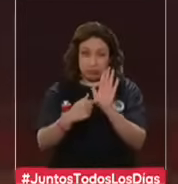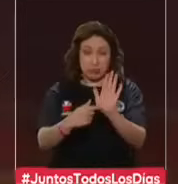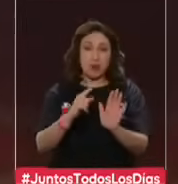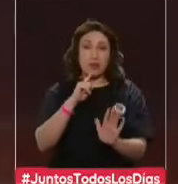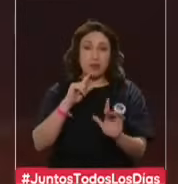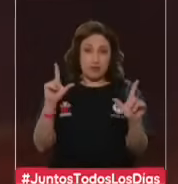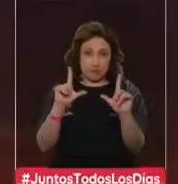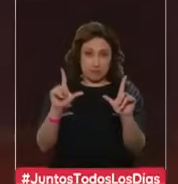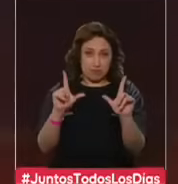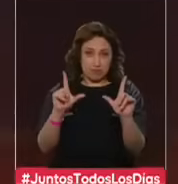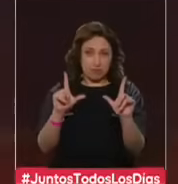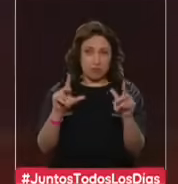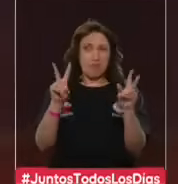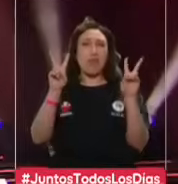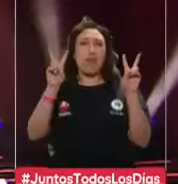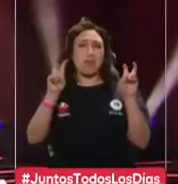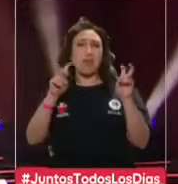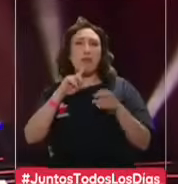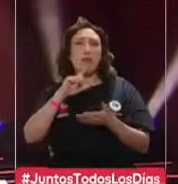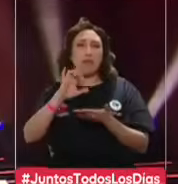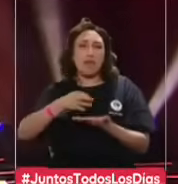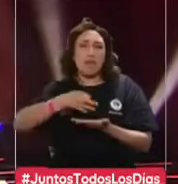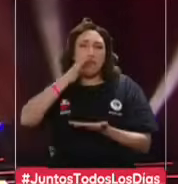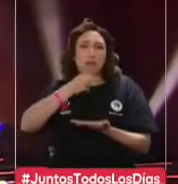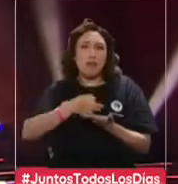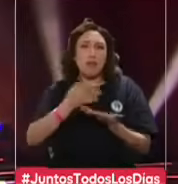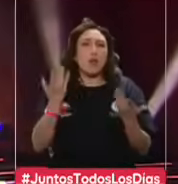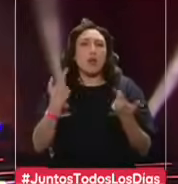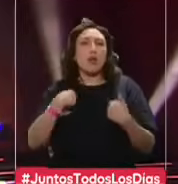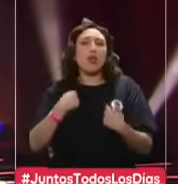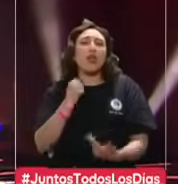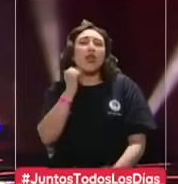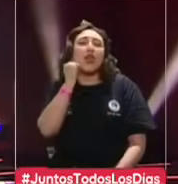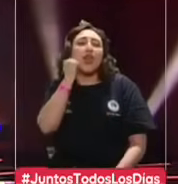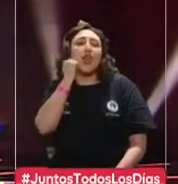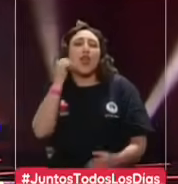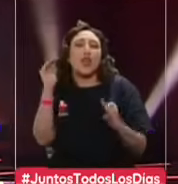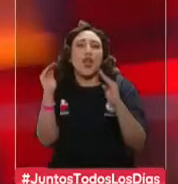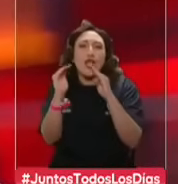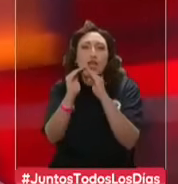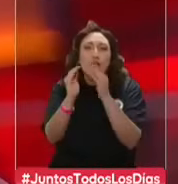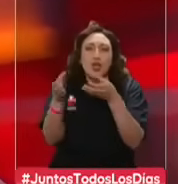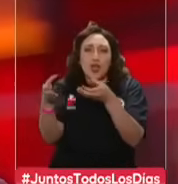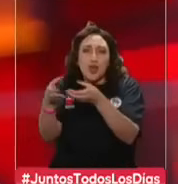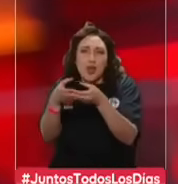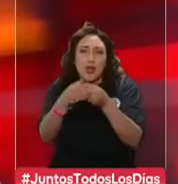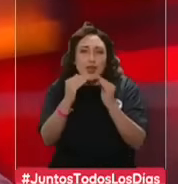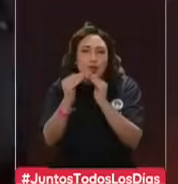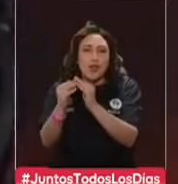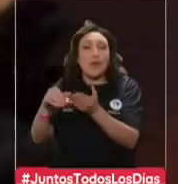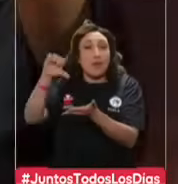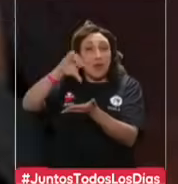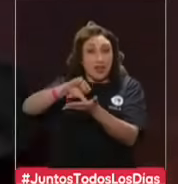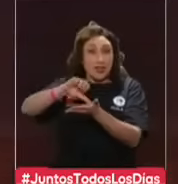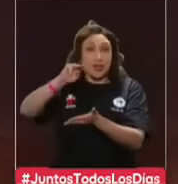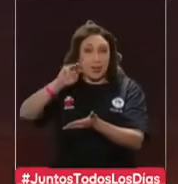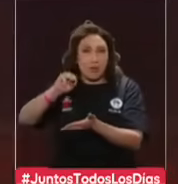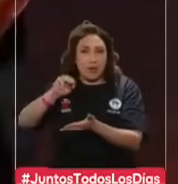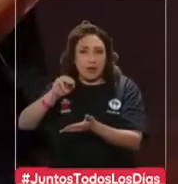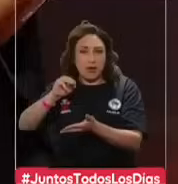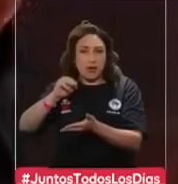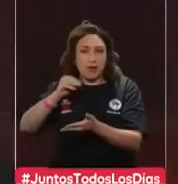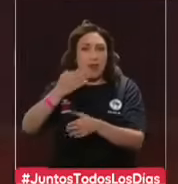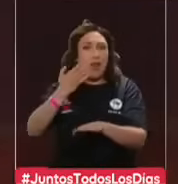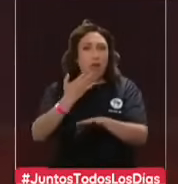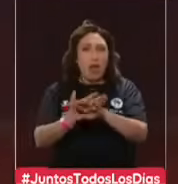de té. O sea, soy como la regalona de las juntas de vecinos, weona, como de los centros de madre. ¿Hay gente que